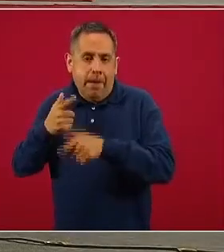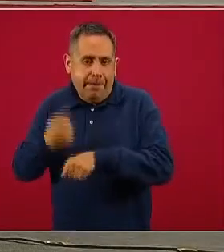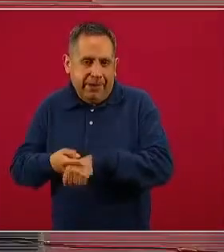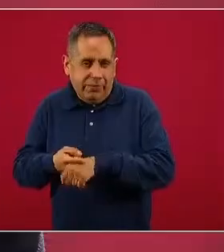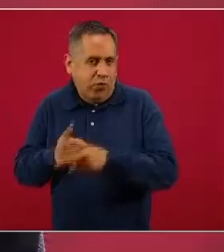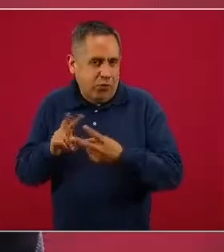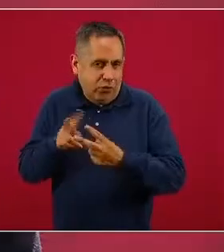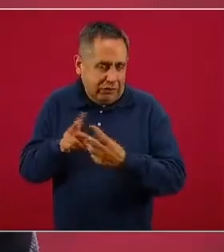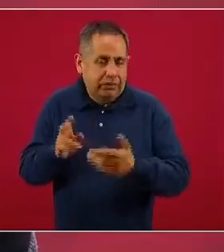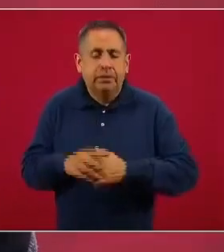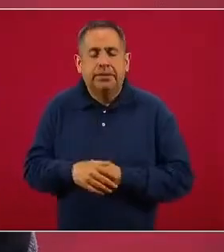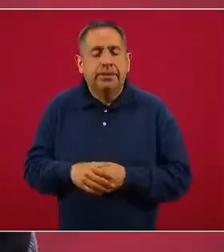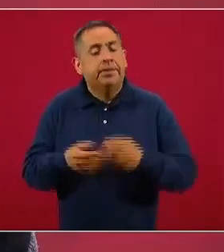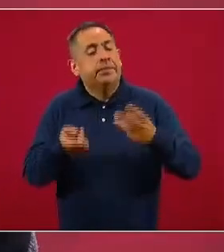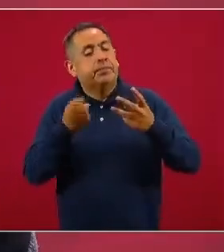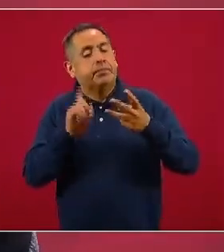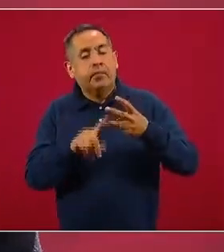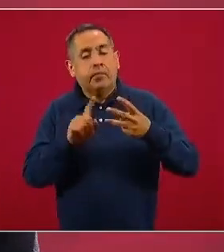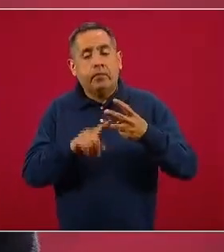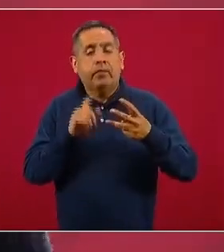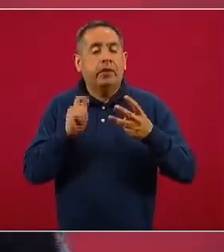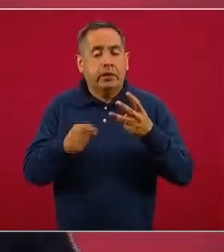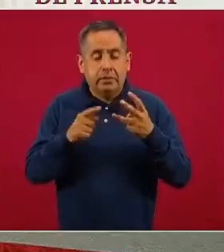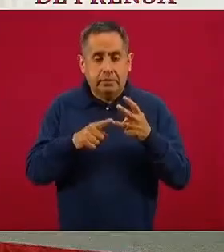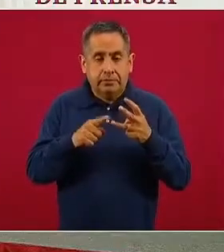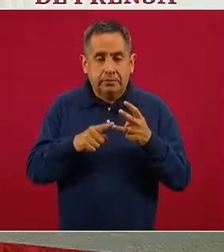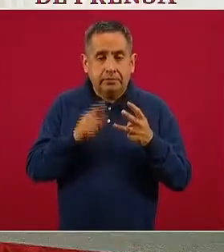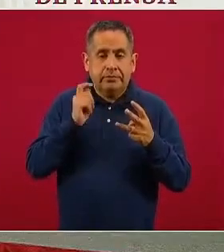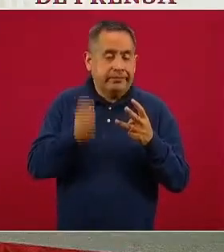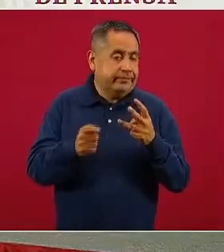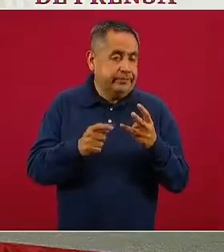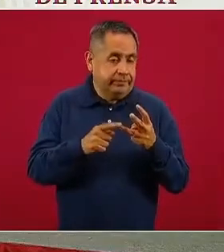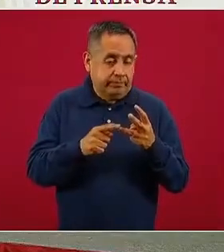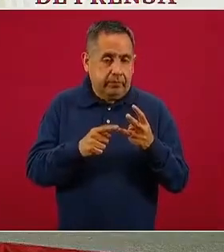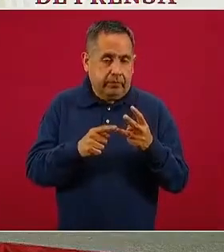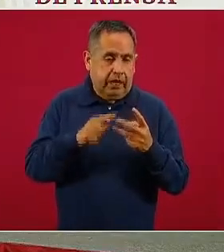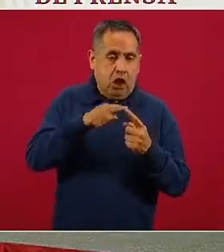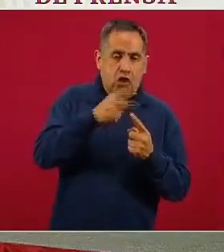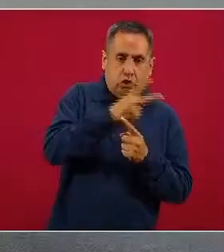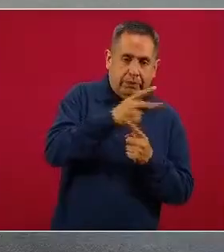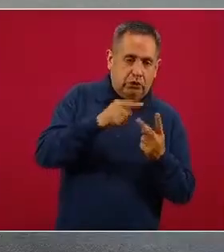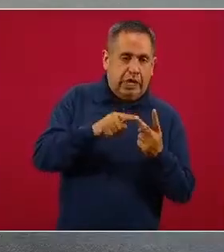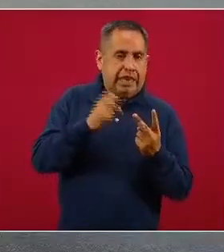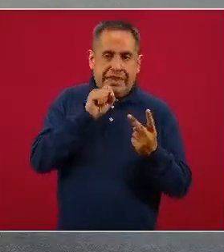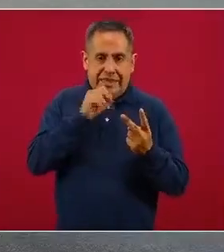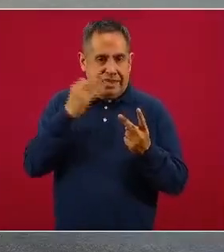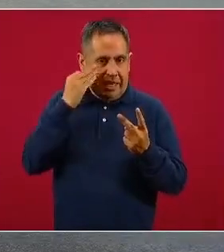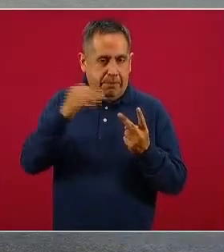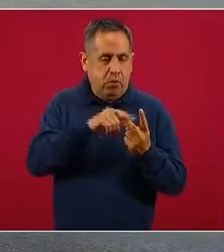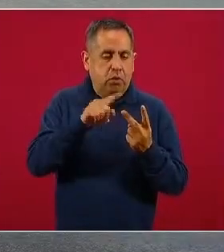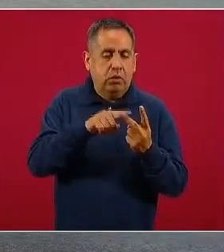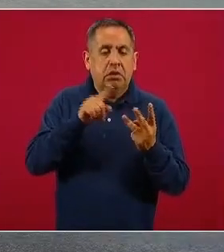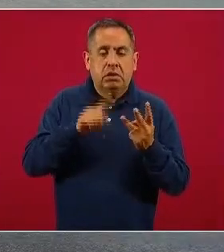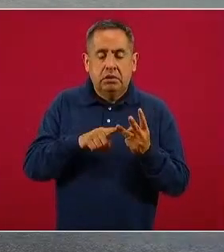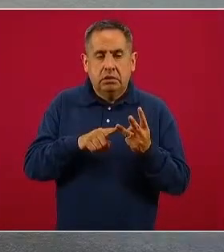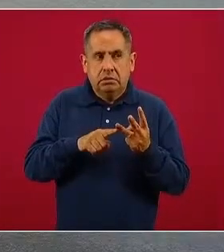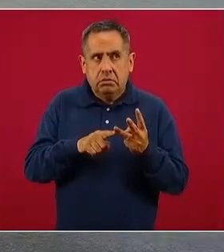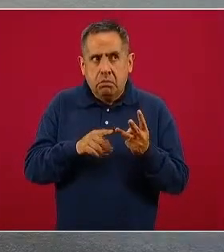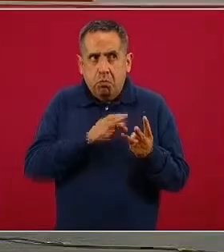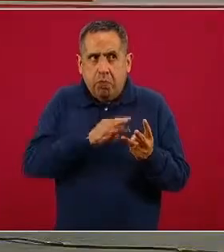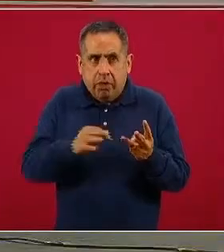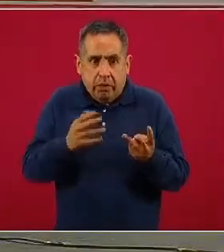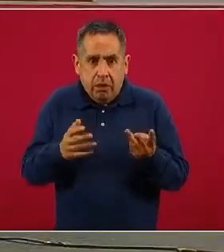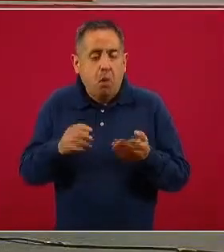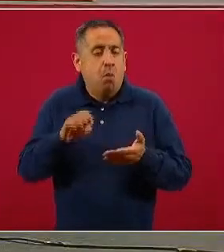la persona, precisamente se refiere a que exista la posibilidad de que la persona haya contagiado. Yo puedo